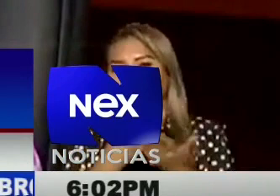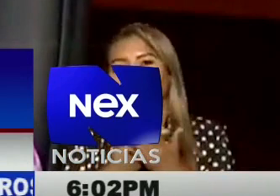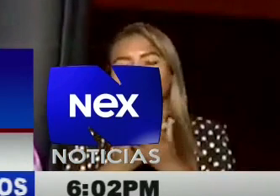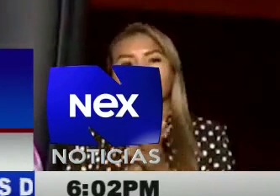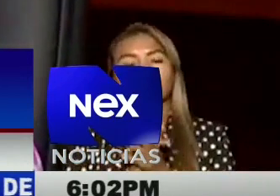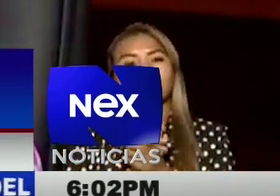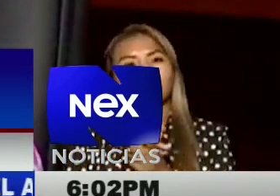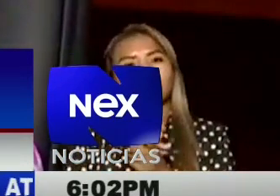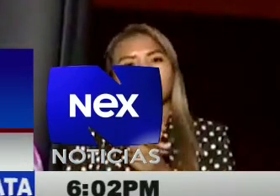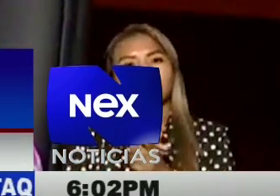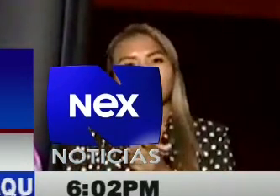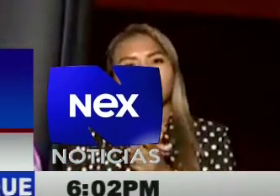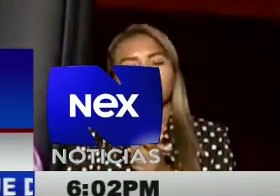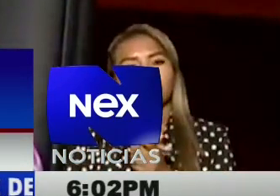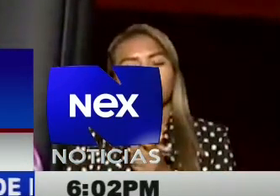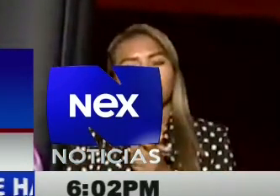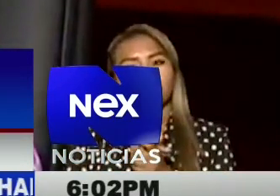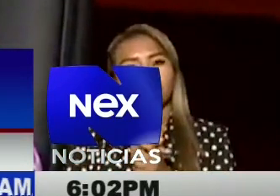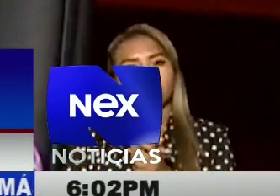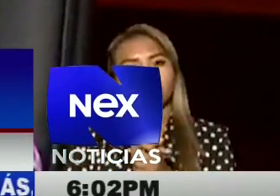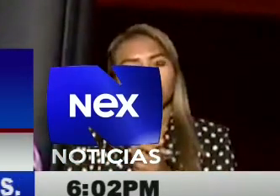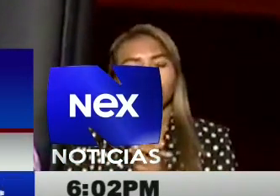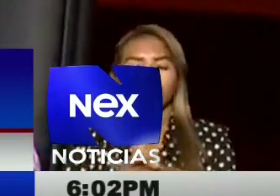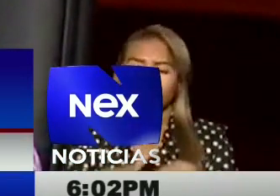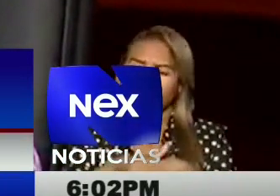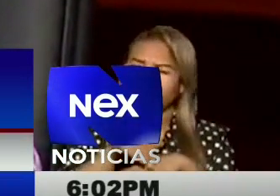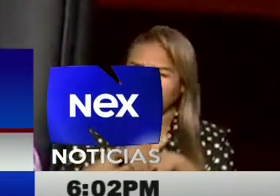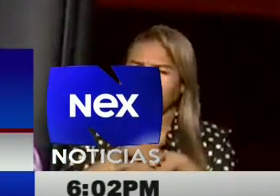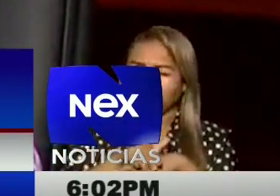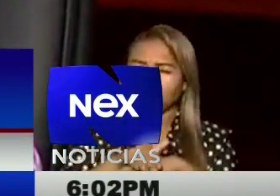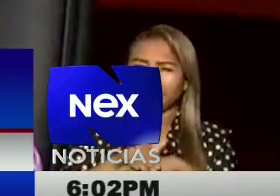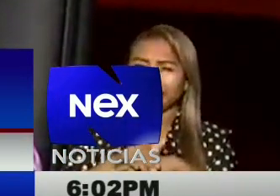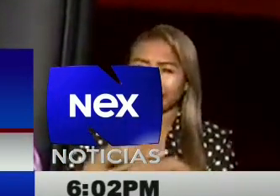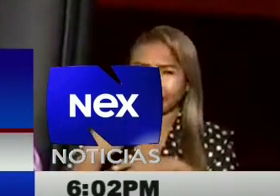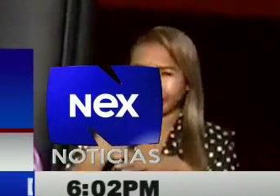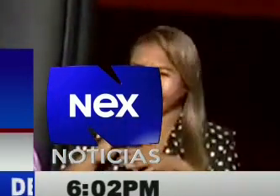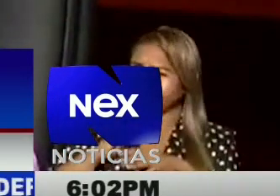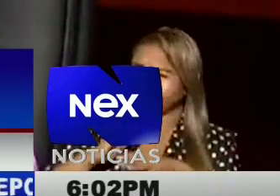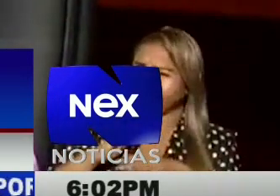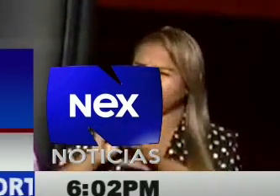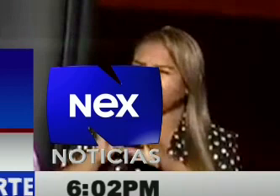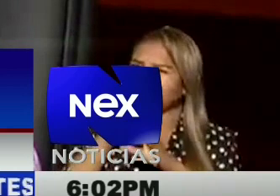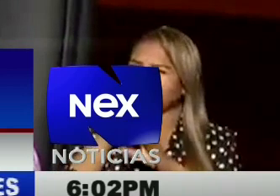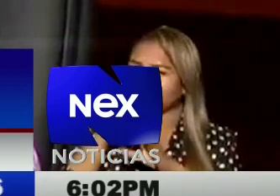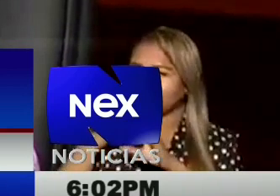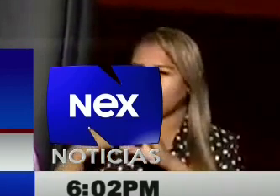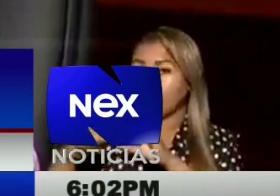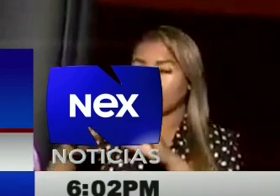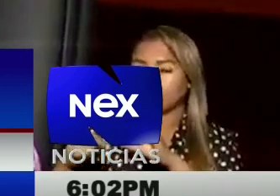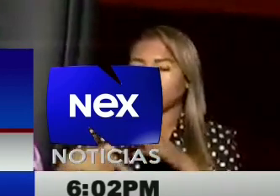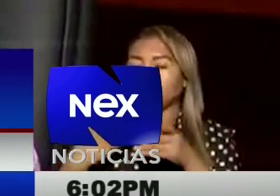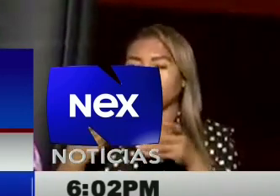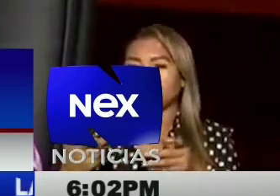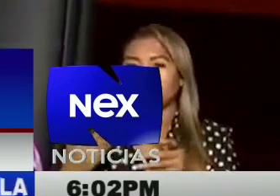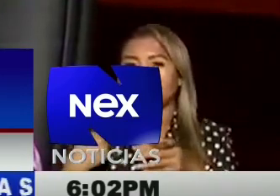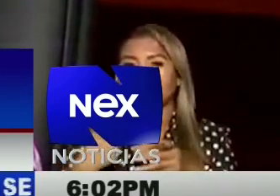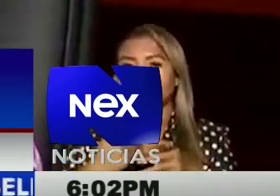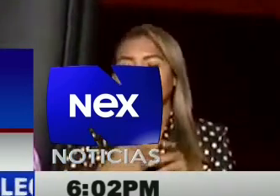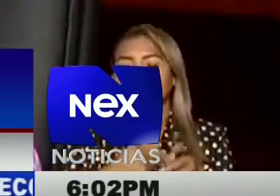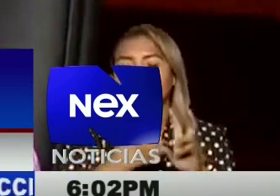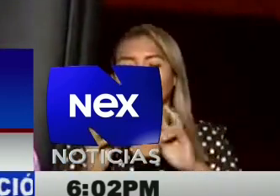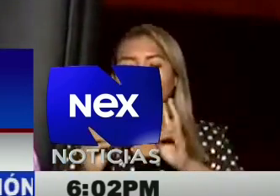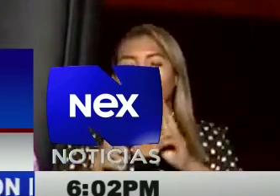Deseo que esta intervención sea enviada a la Defensoría del Pueblo y al administrador del